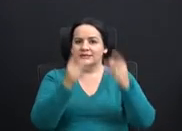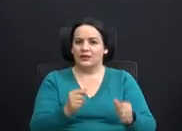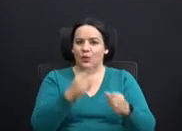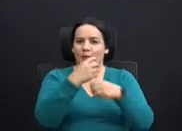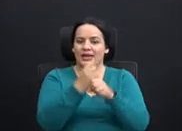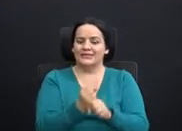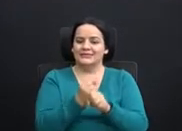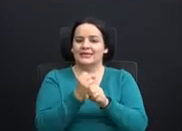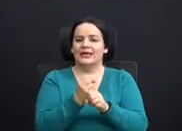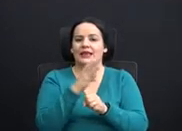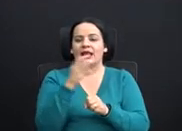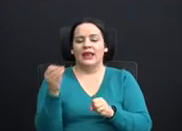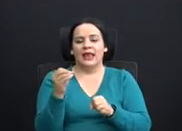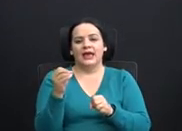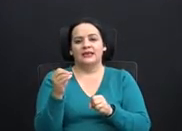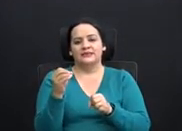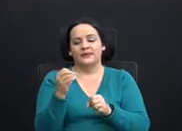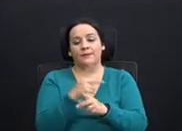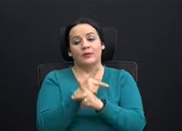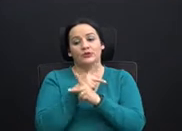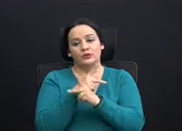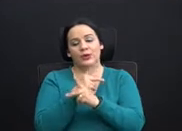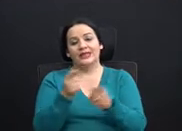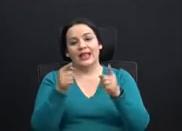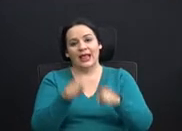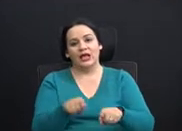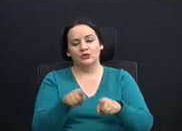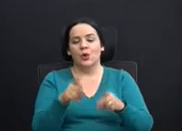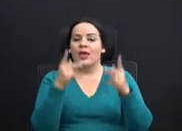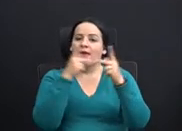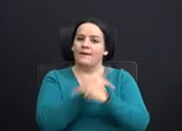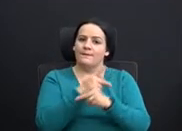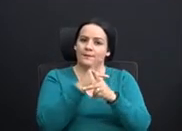peor escenario posible en este arbitraje.